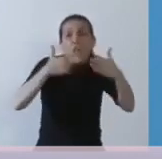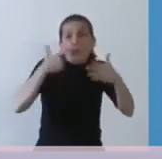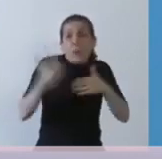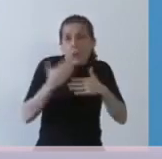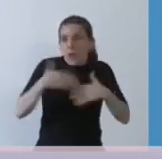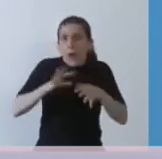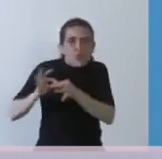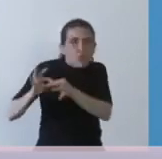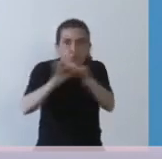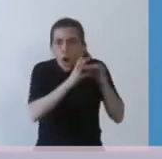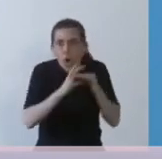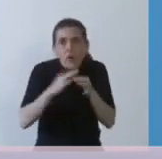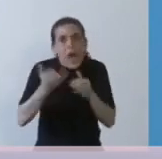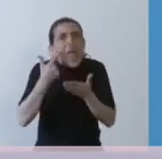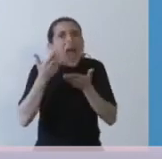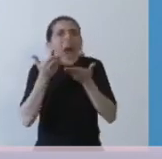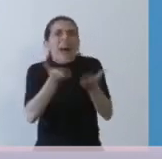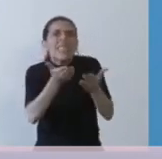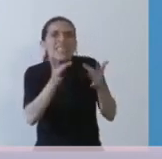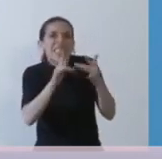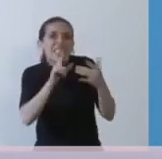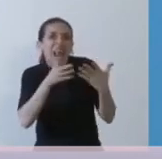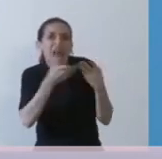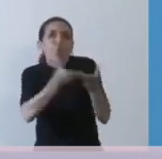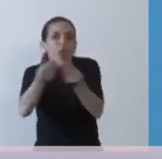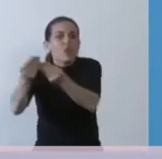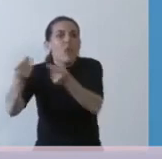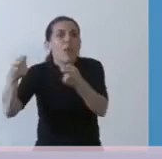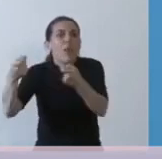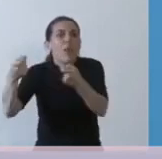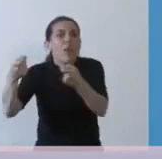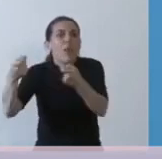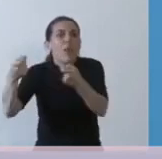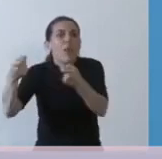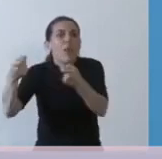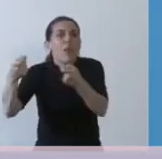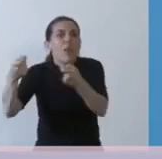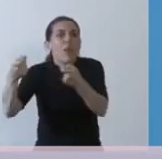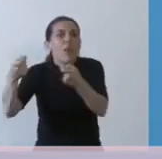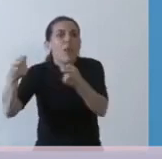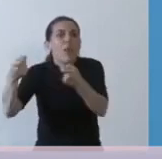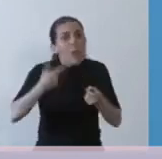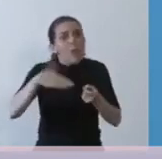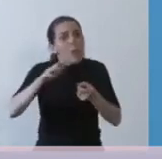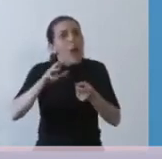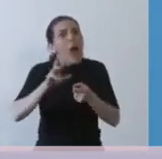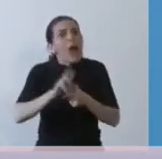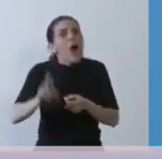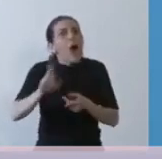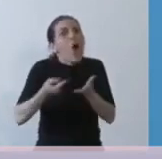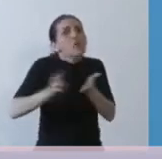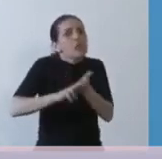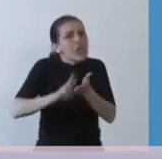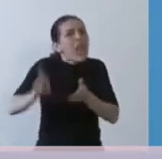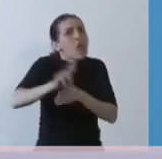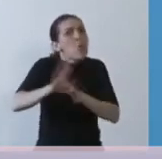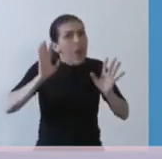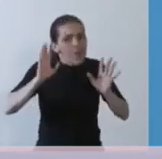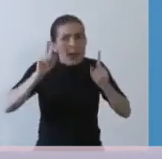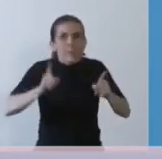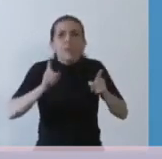de asistencia digital para las pymes argentinas vamos también a renovar el programa Ah